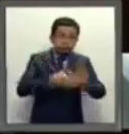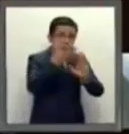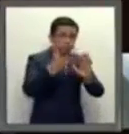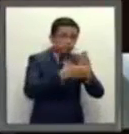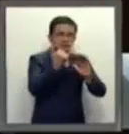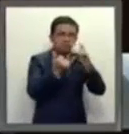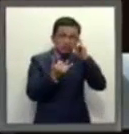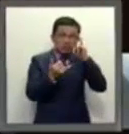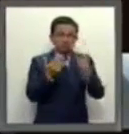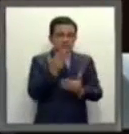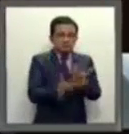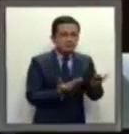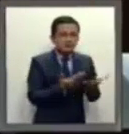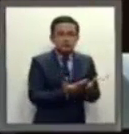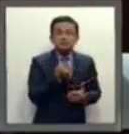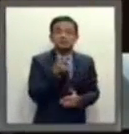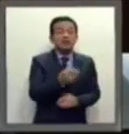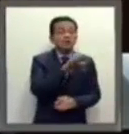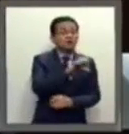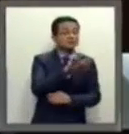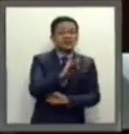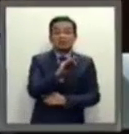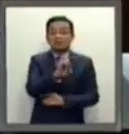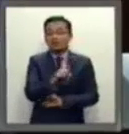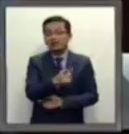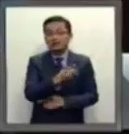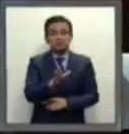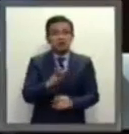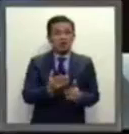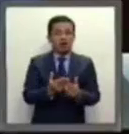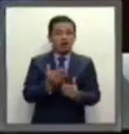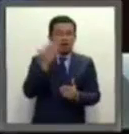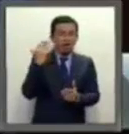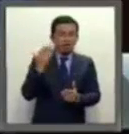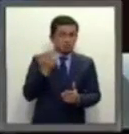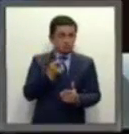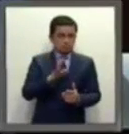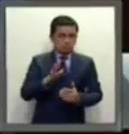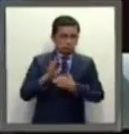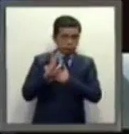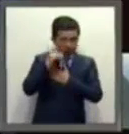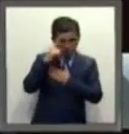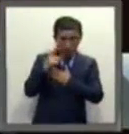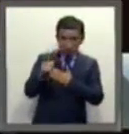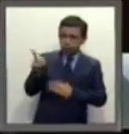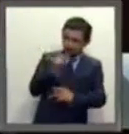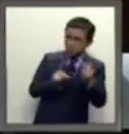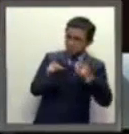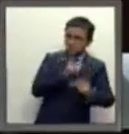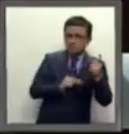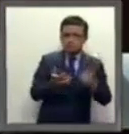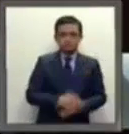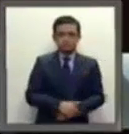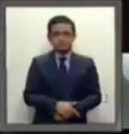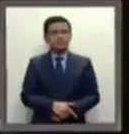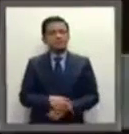infraestructura y servicios que Comisión Federal de Electricidad se compromete a adquirir.